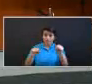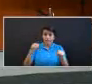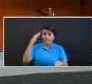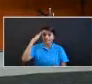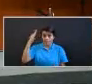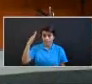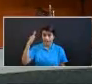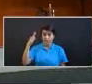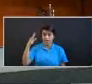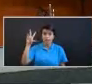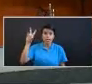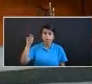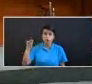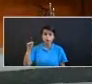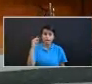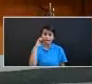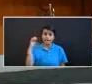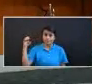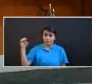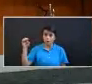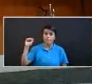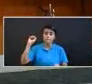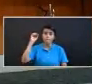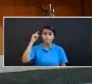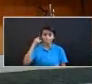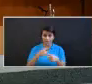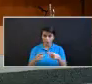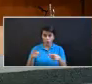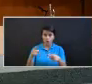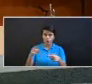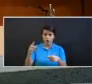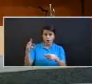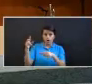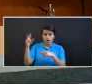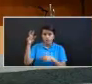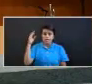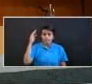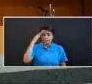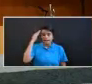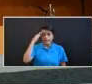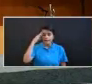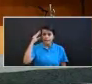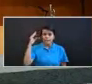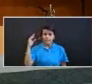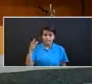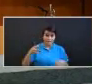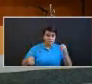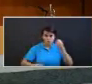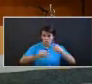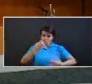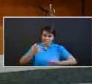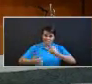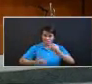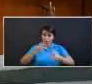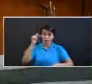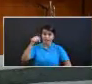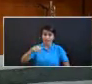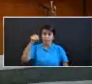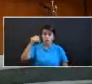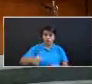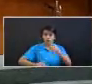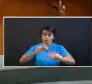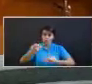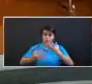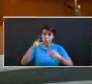que hay algo que está fluyendo, que está fluyendo y que está fluyendo. Y yo vengo a decirte que hay una unción que está fluyendo hoy aquí, que